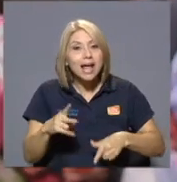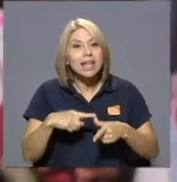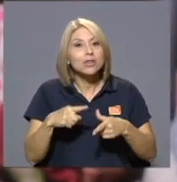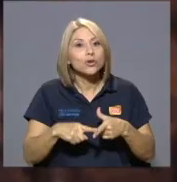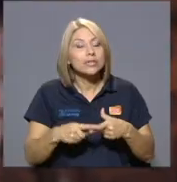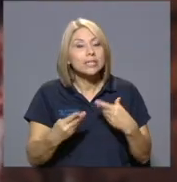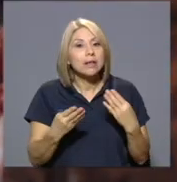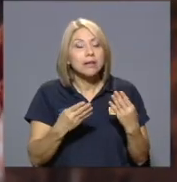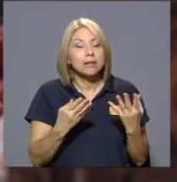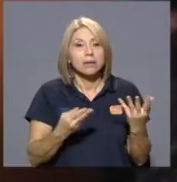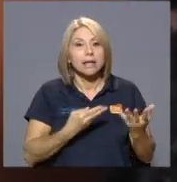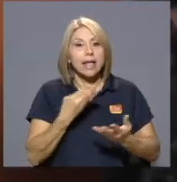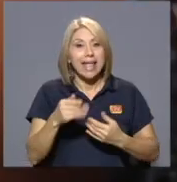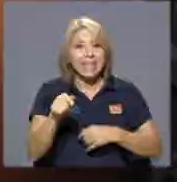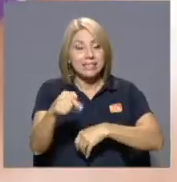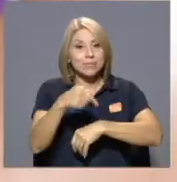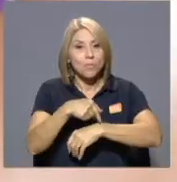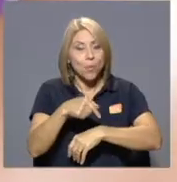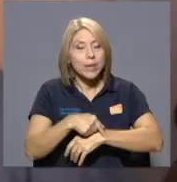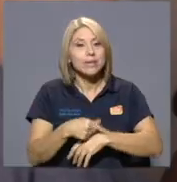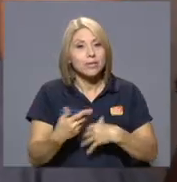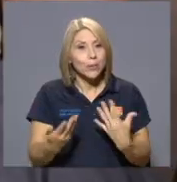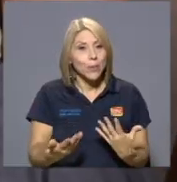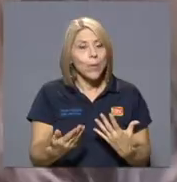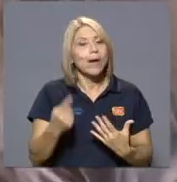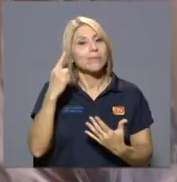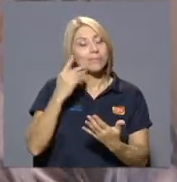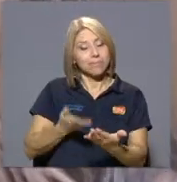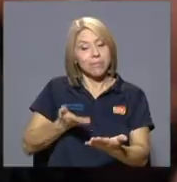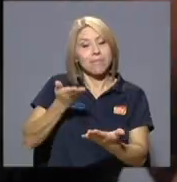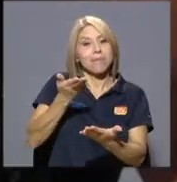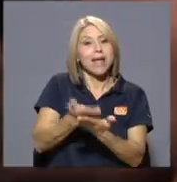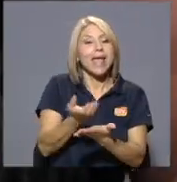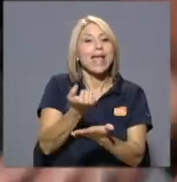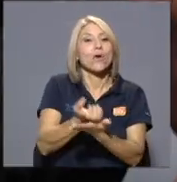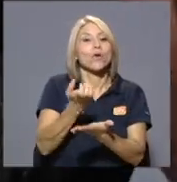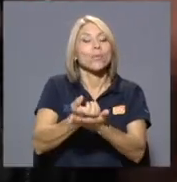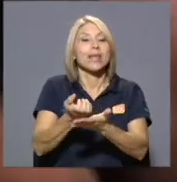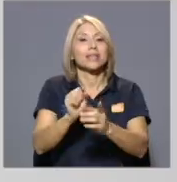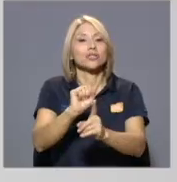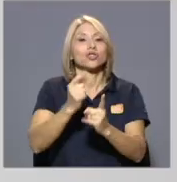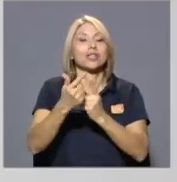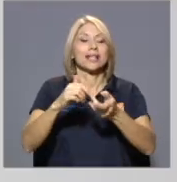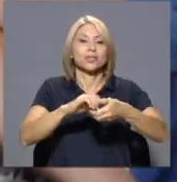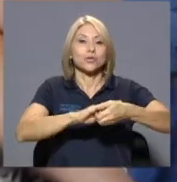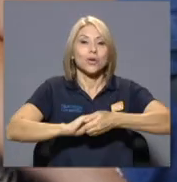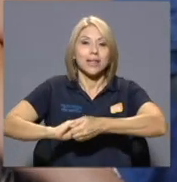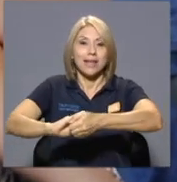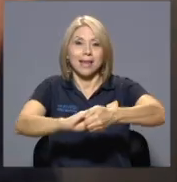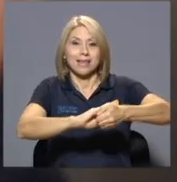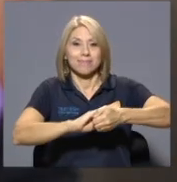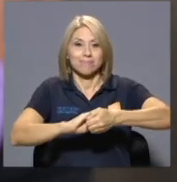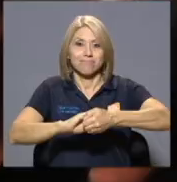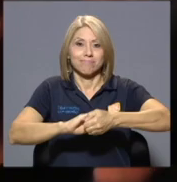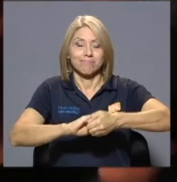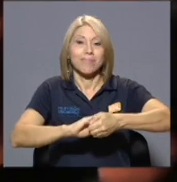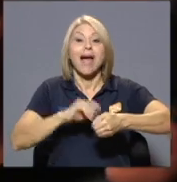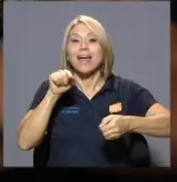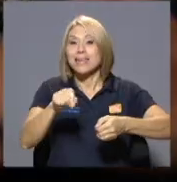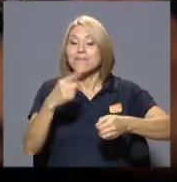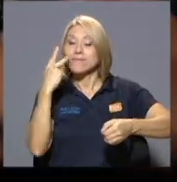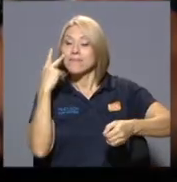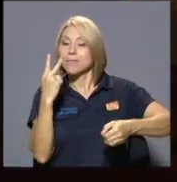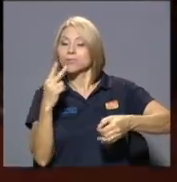viene, digamos, el planteamiento de la economía social solidaria a exponer relaciones de producción totalmente